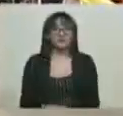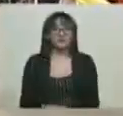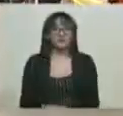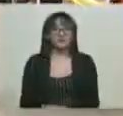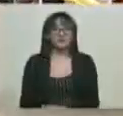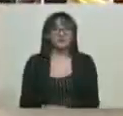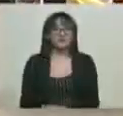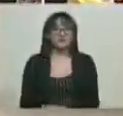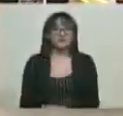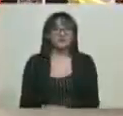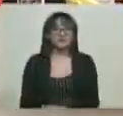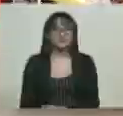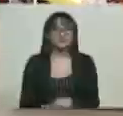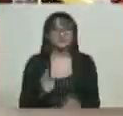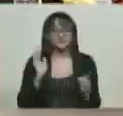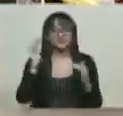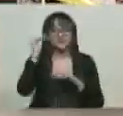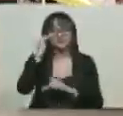atención PSUV,